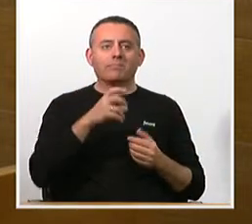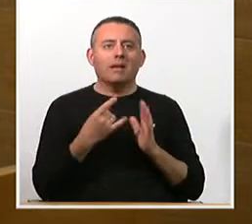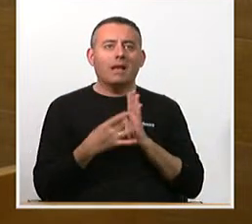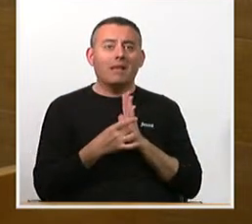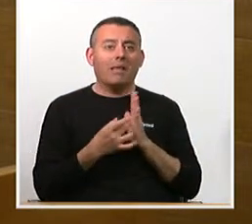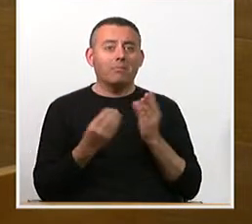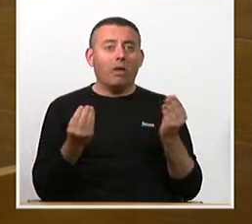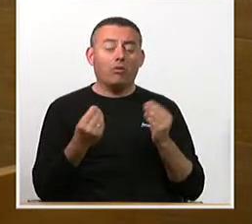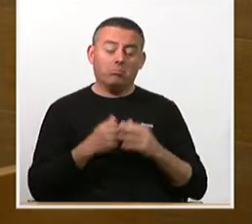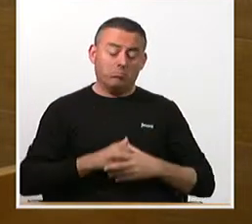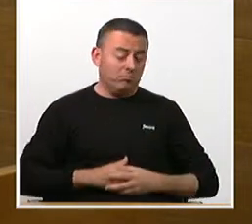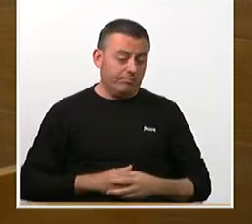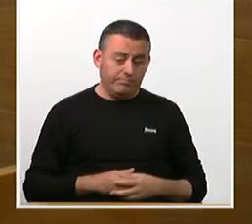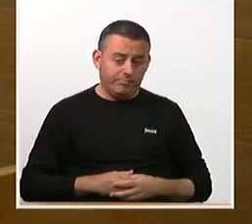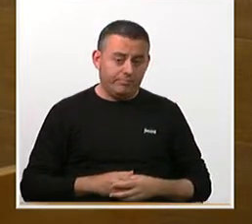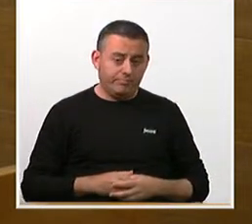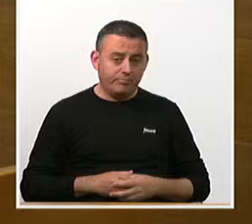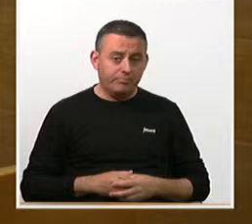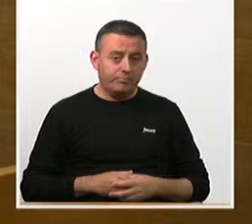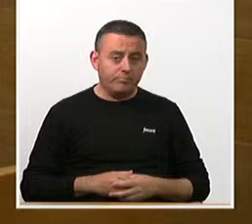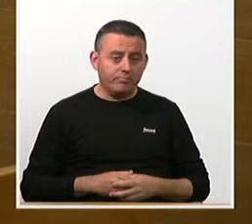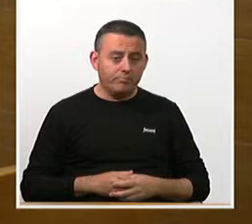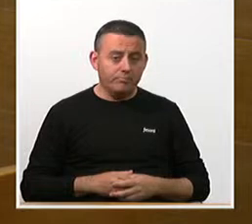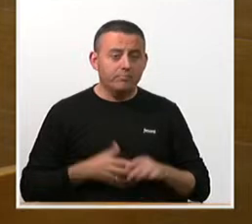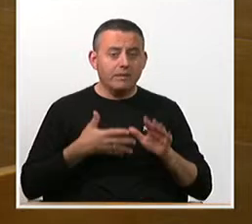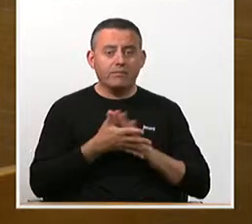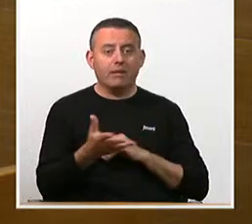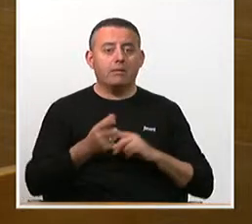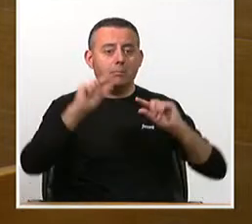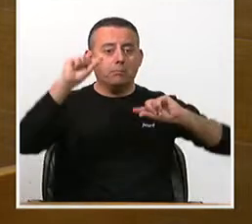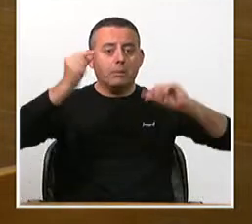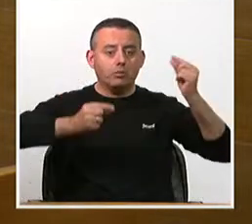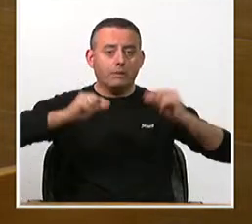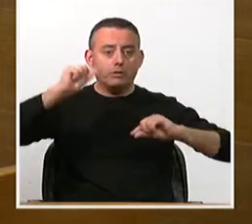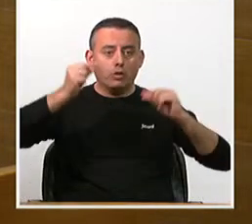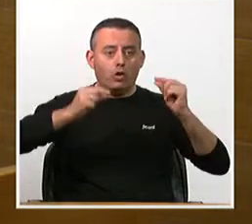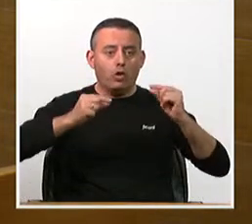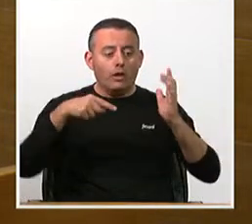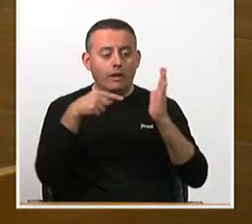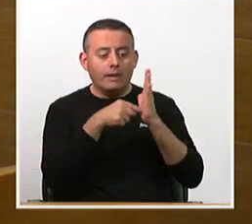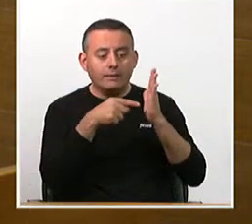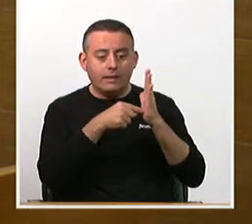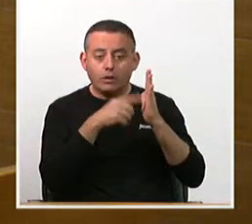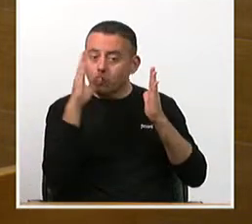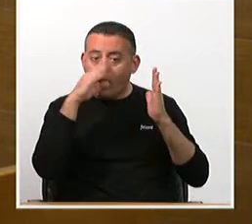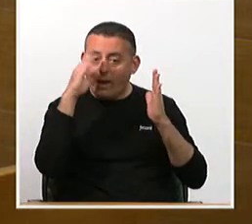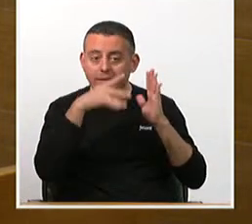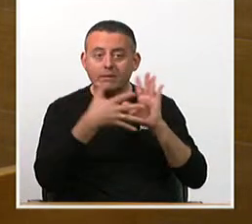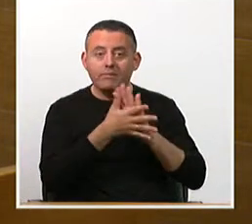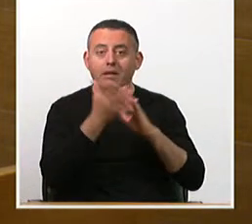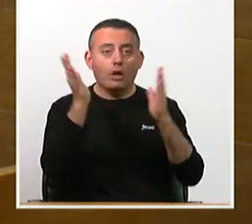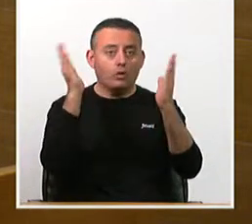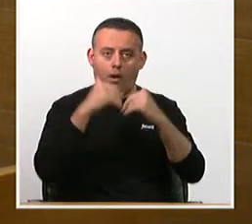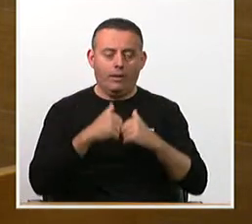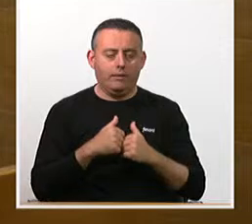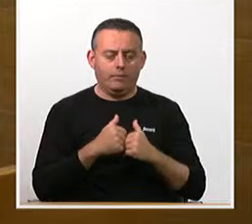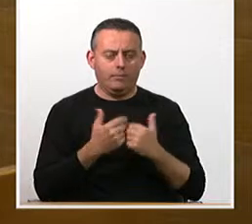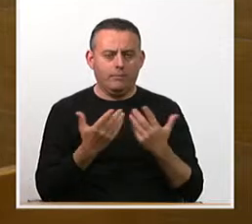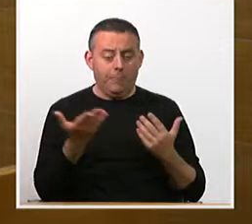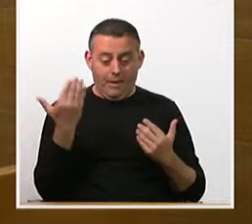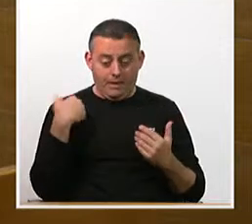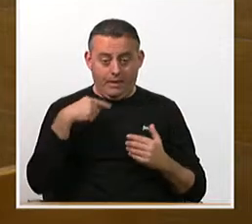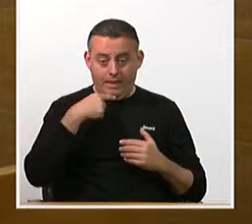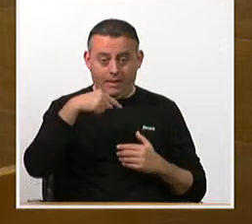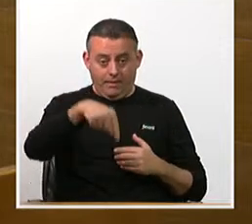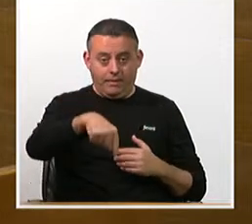pasa que lo que no está en el presupuesto no se pue no existe se decía ayer Aquí también y lo que vemos en el recorte de su consellería es que no